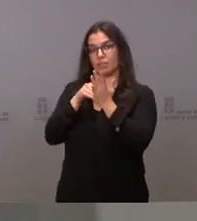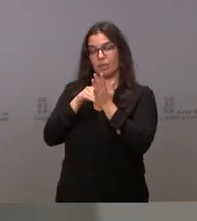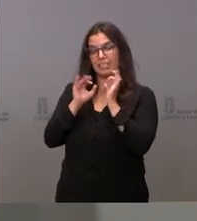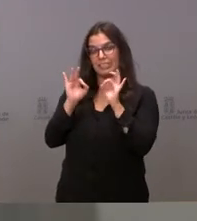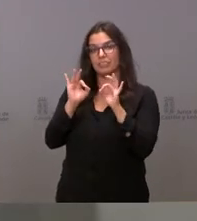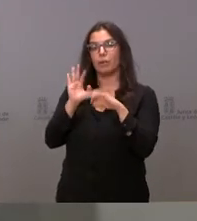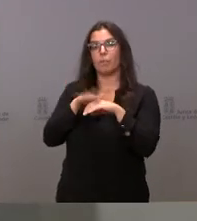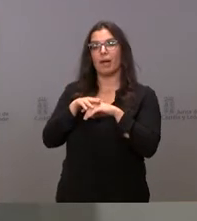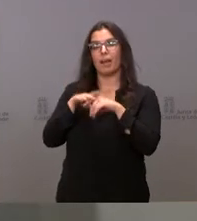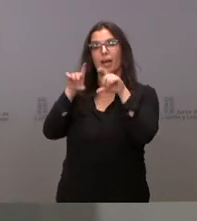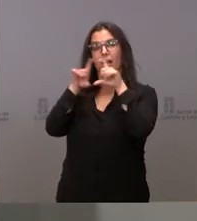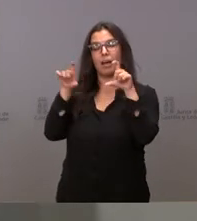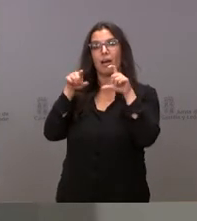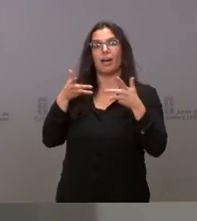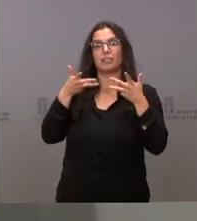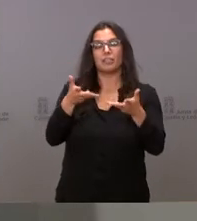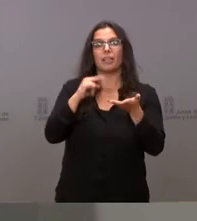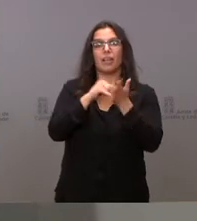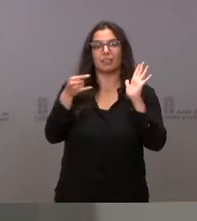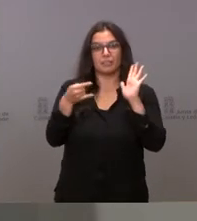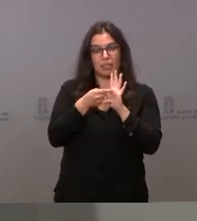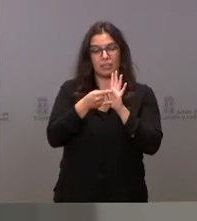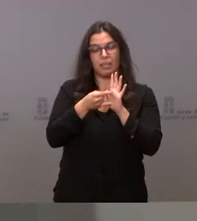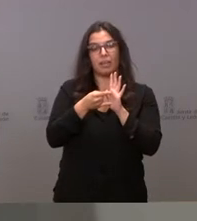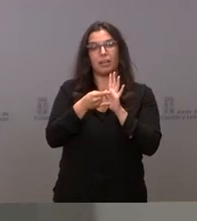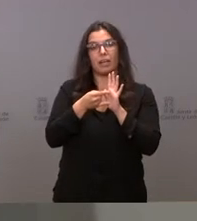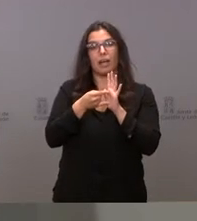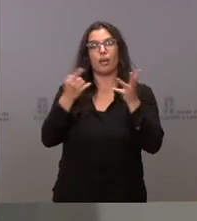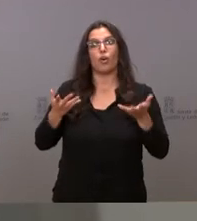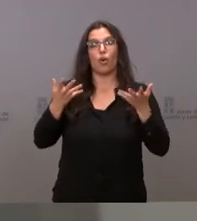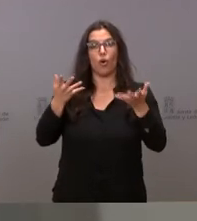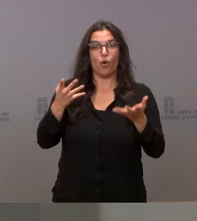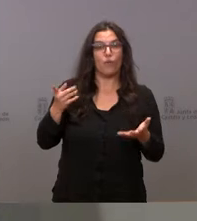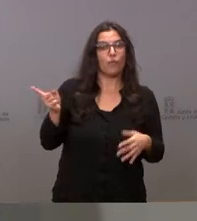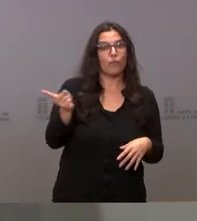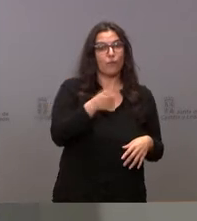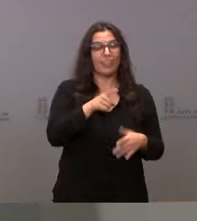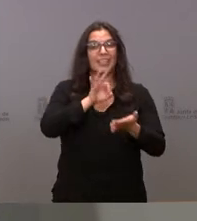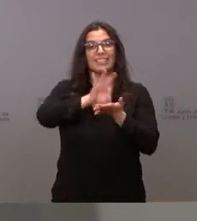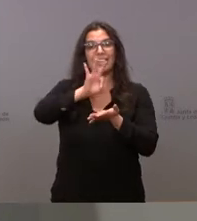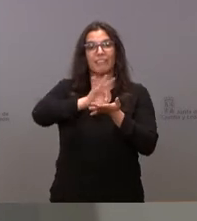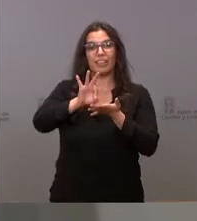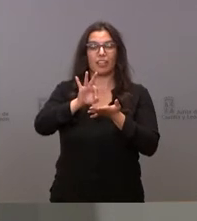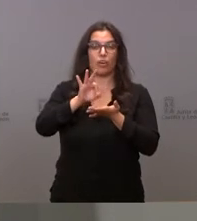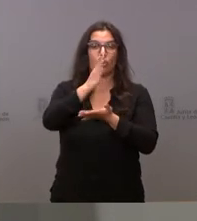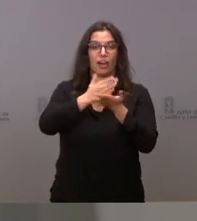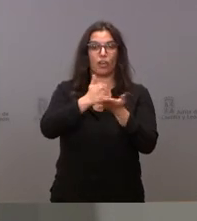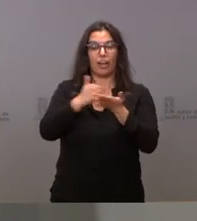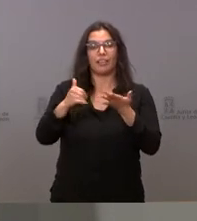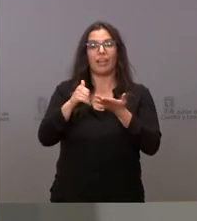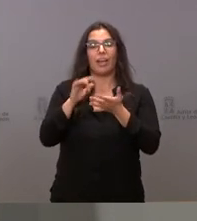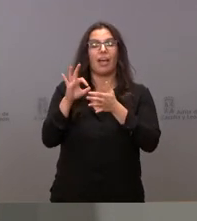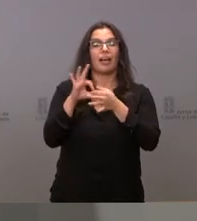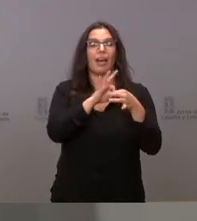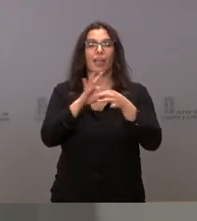digo, a la asistencia técnica que prestan en el Servicio Regional de Relaciones Laborales,